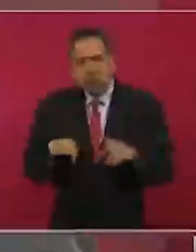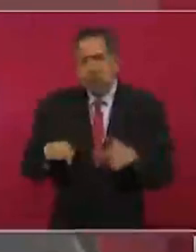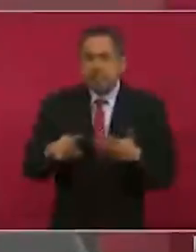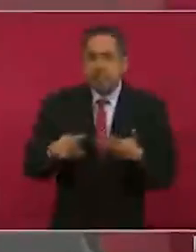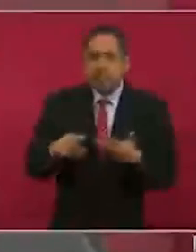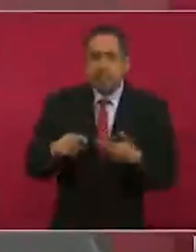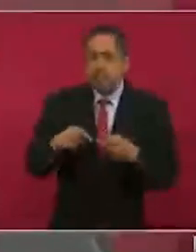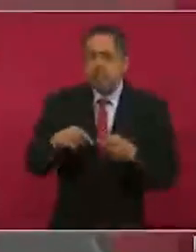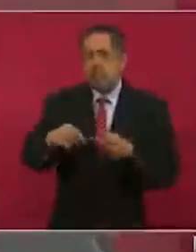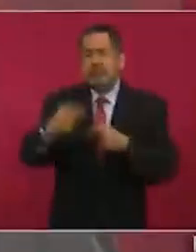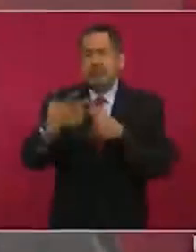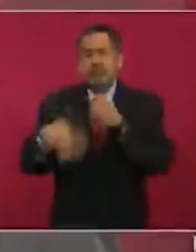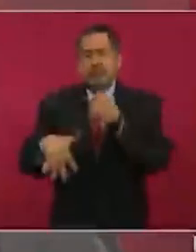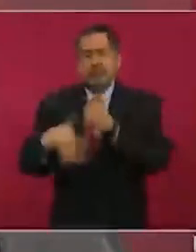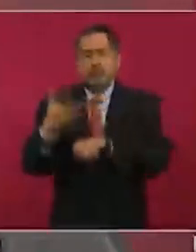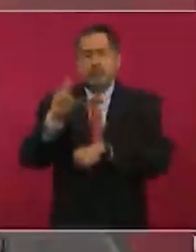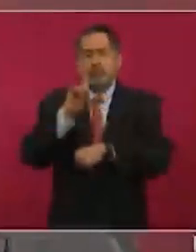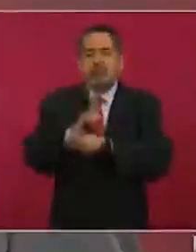15 días.